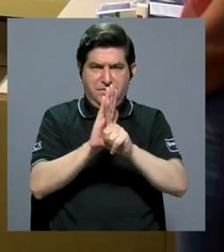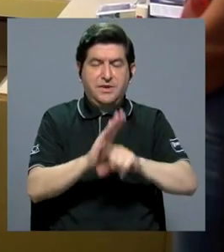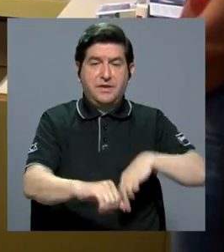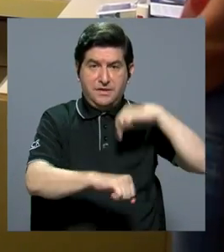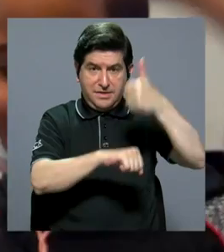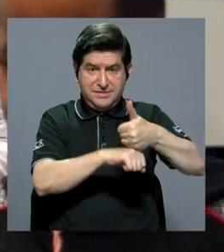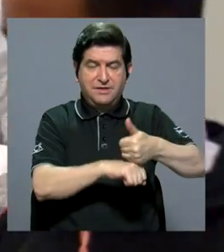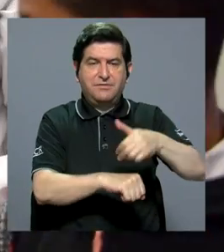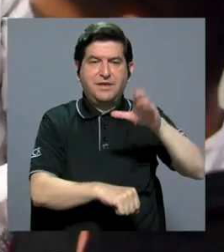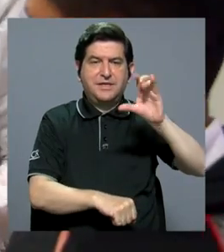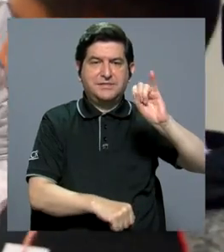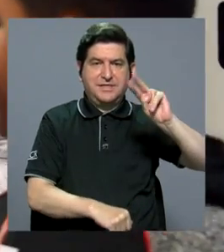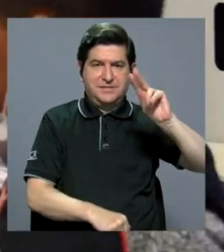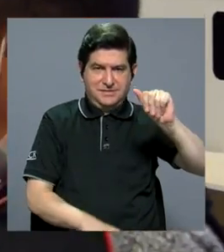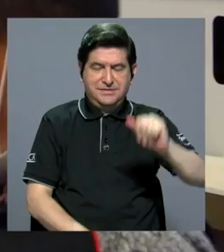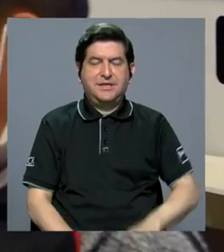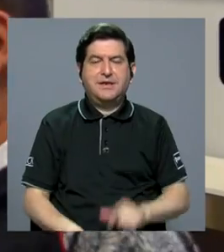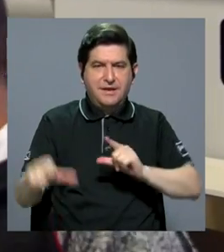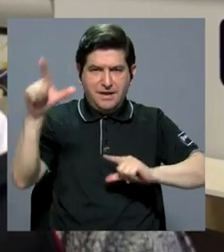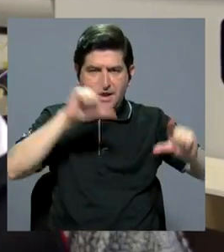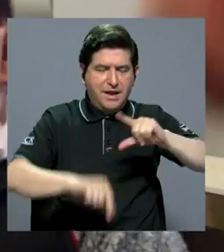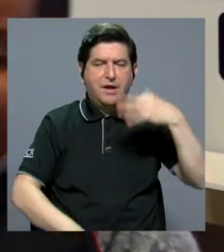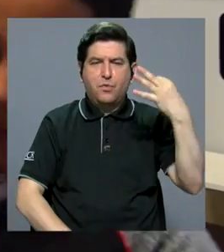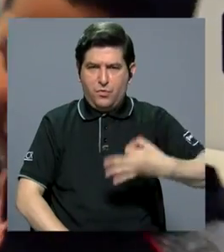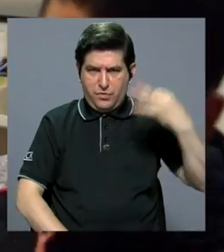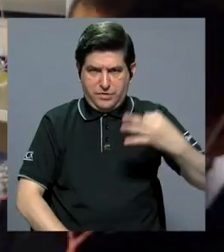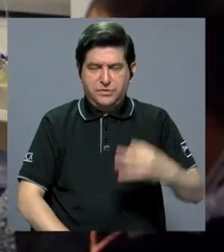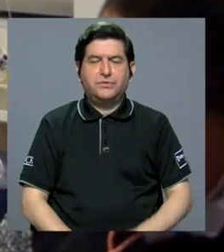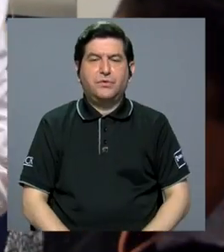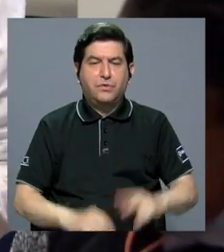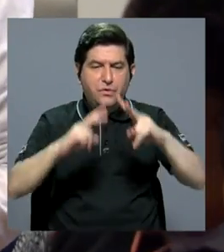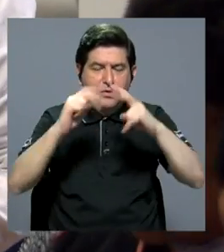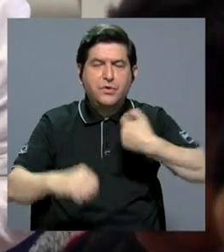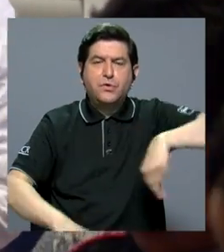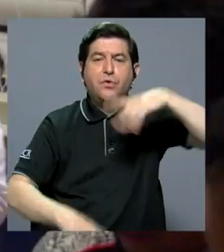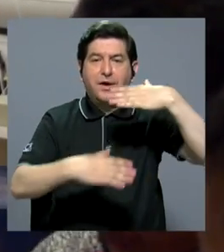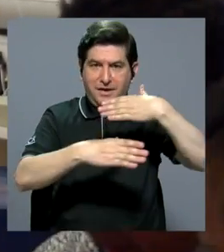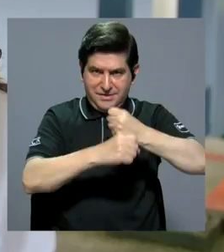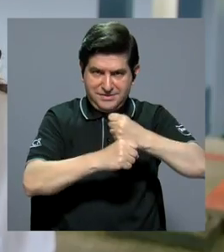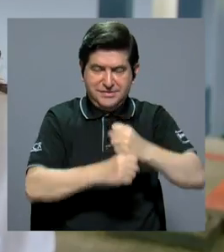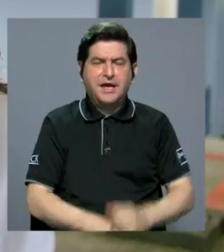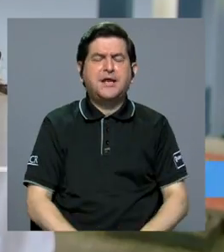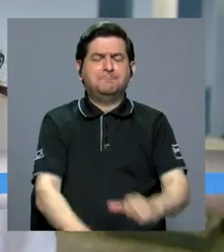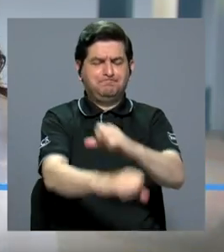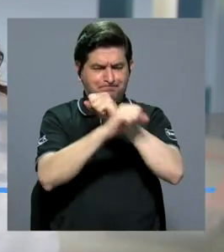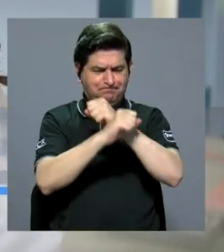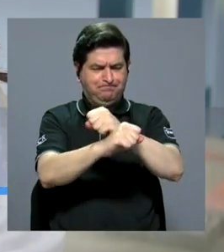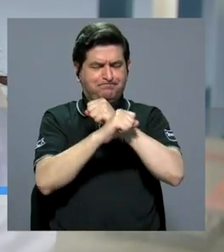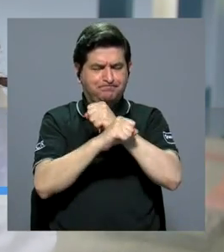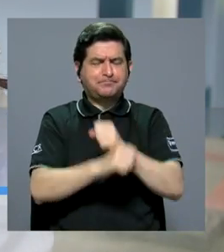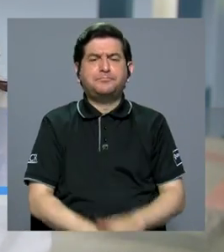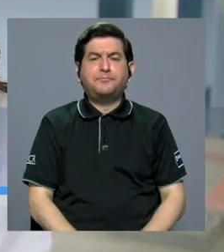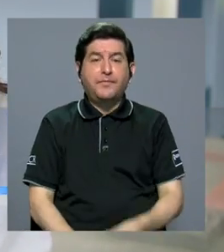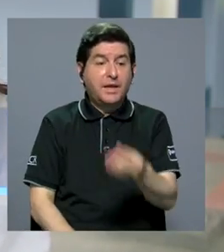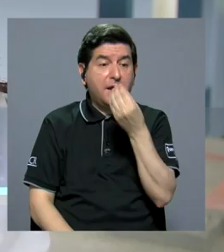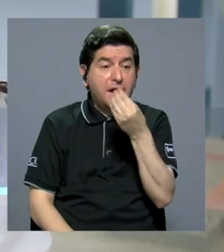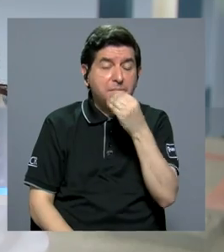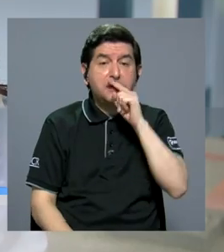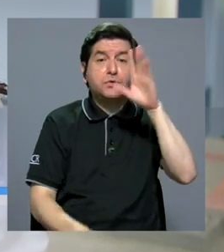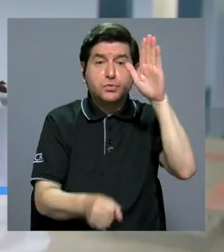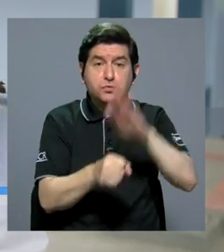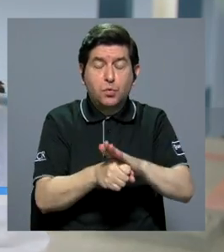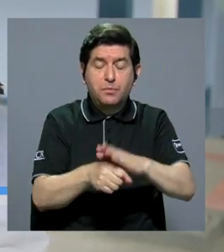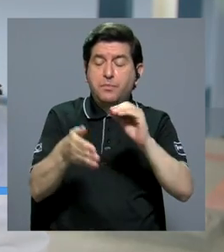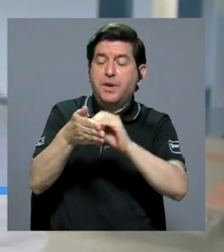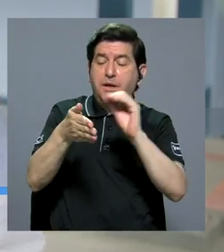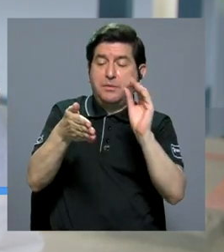que declara al SINA como laboratorio oficial. Con los análisis que nosotros hacemos, nosotros garantizamos que los alimentos